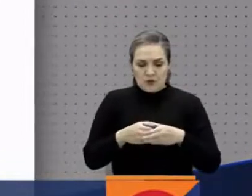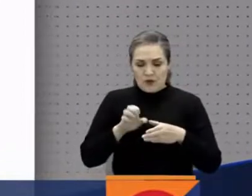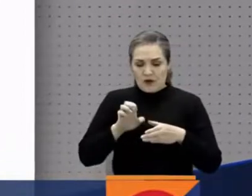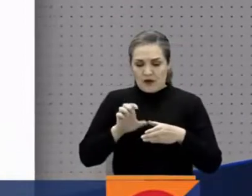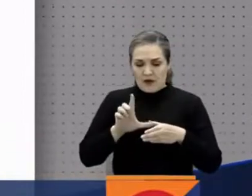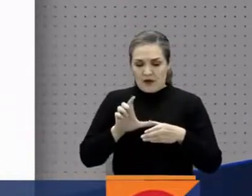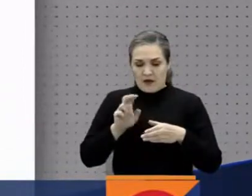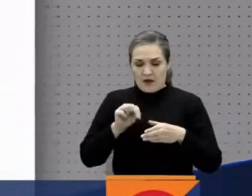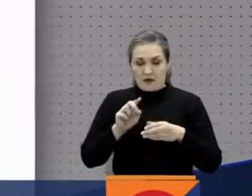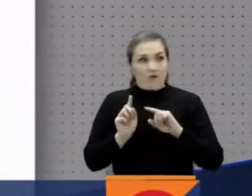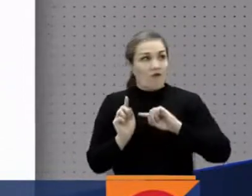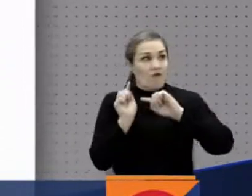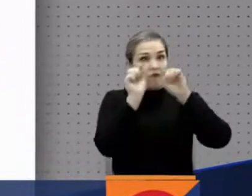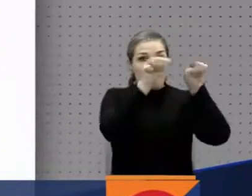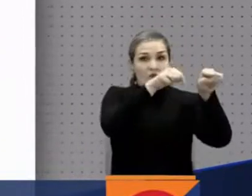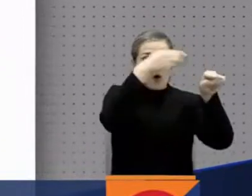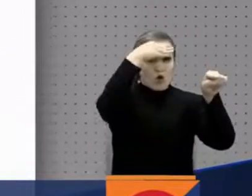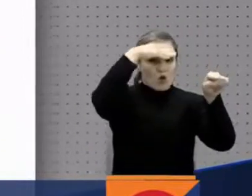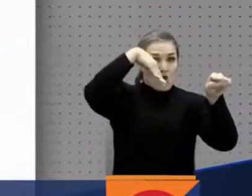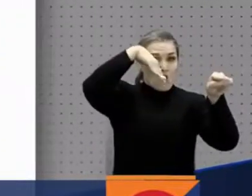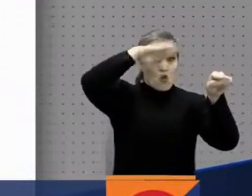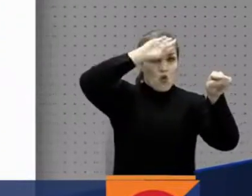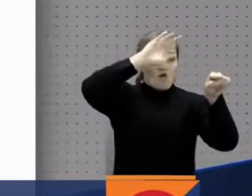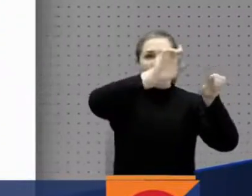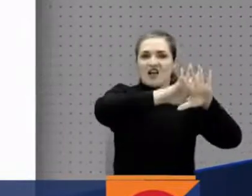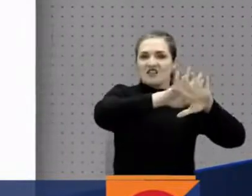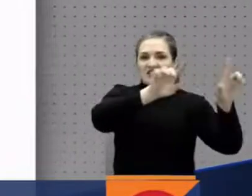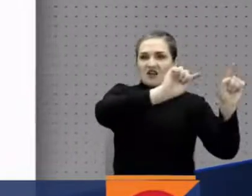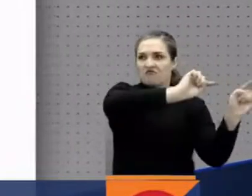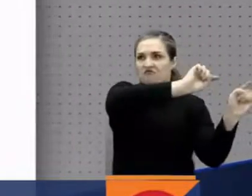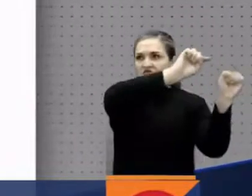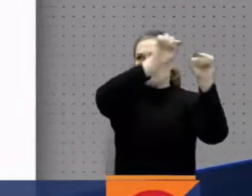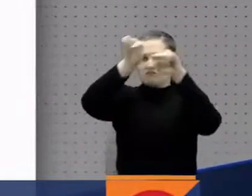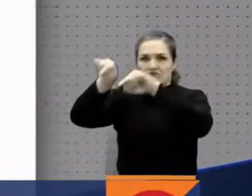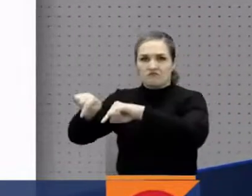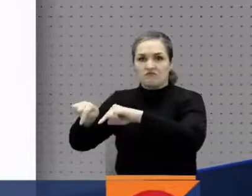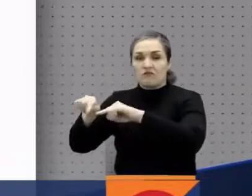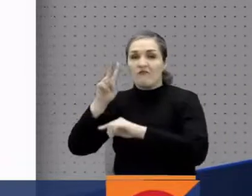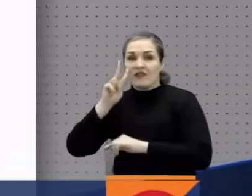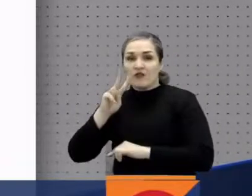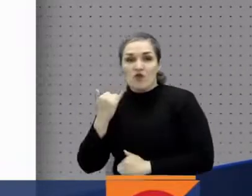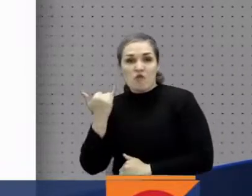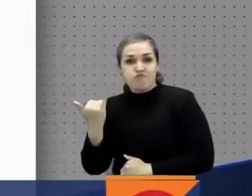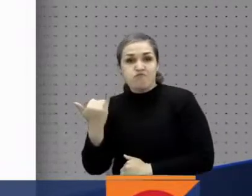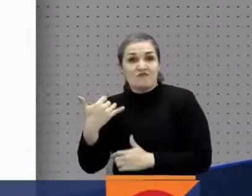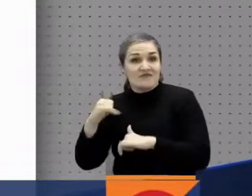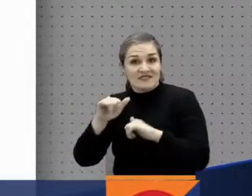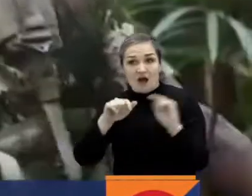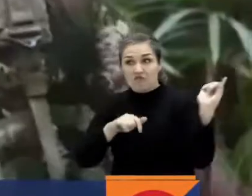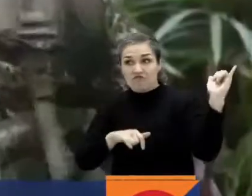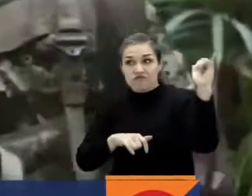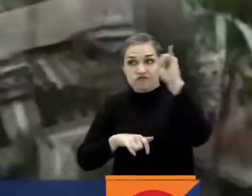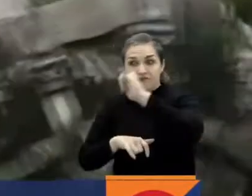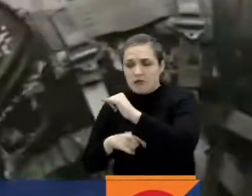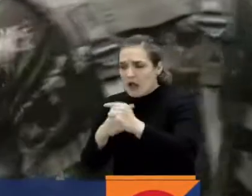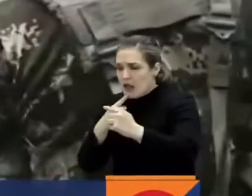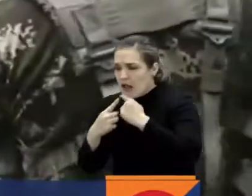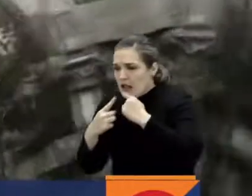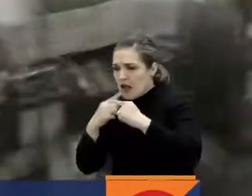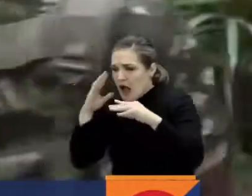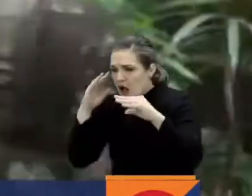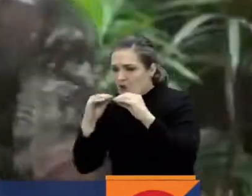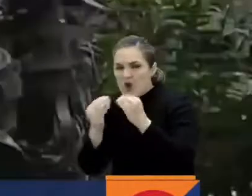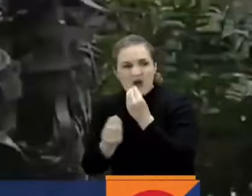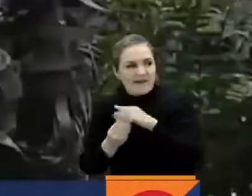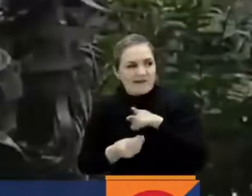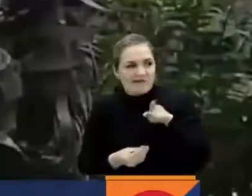estaba en Cuba llegó a Venezuela para desarrollar consultas internas y definir los pasos a seguir en el tema de las conversaciones con el